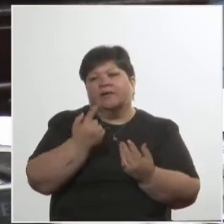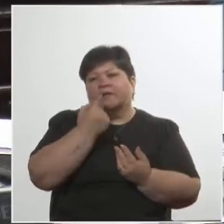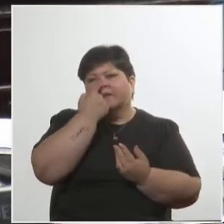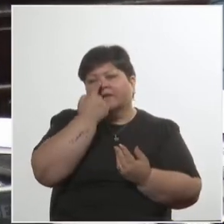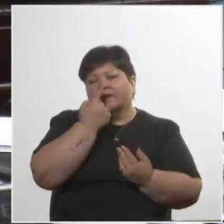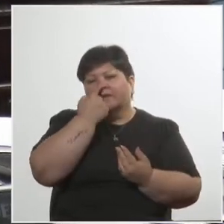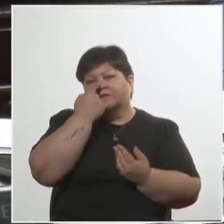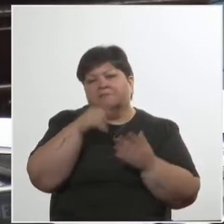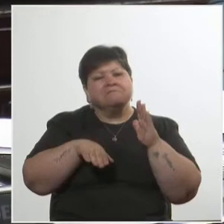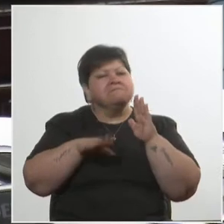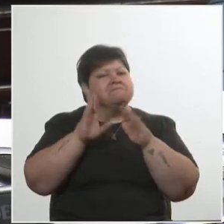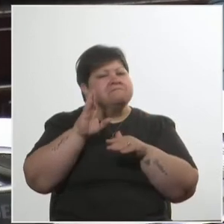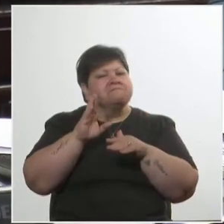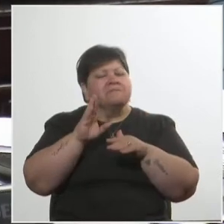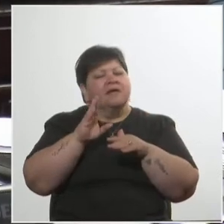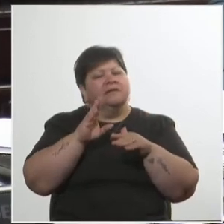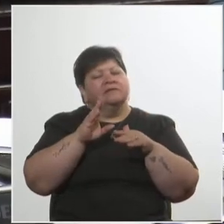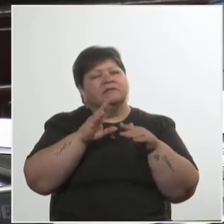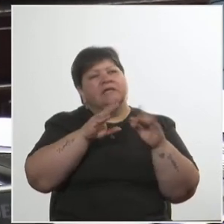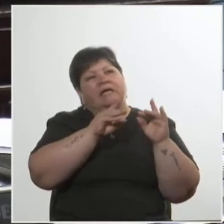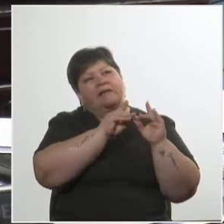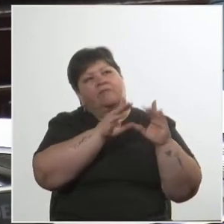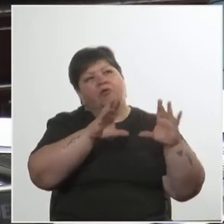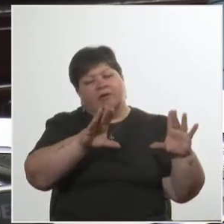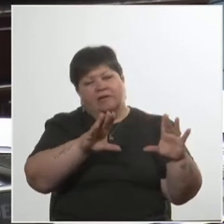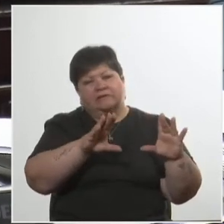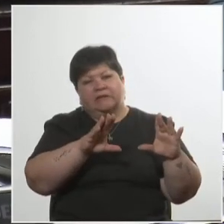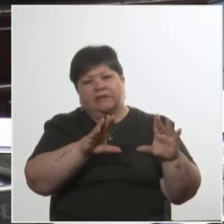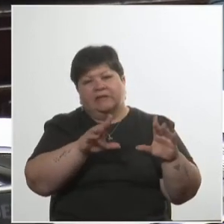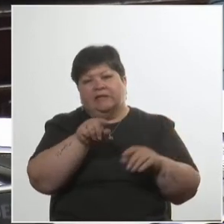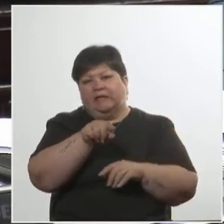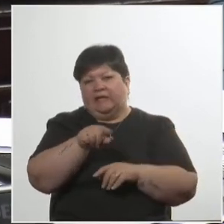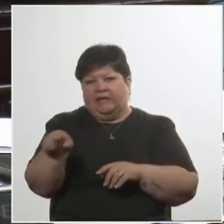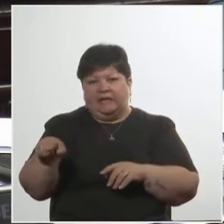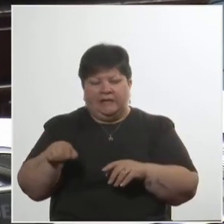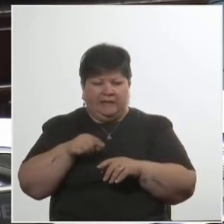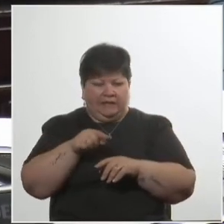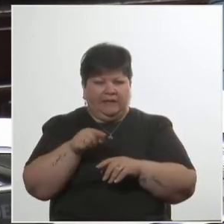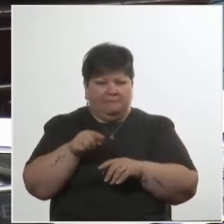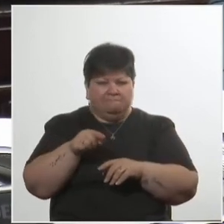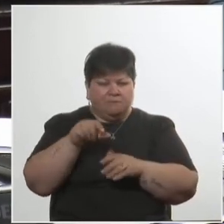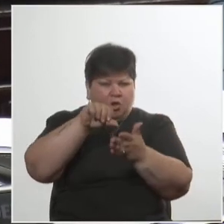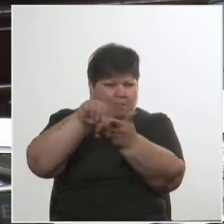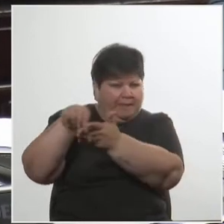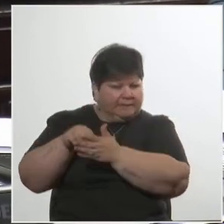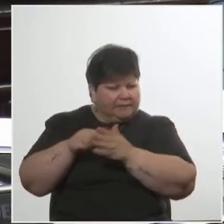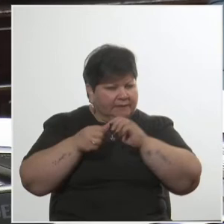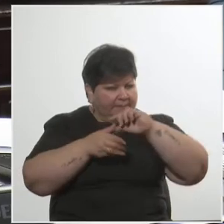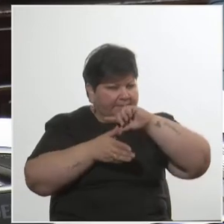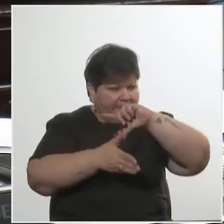que la índole democrática de un régimen es el hecho que sean verdaderos amigos de los Estados Unidos